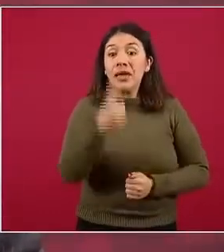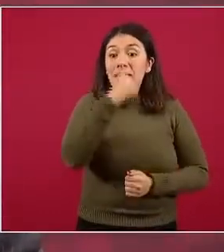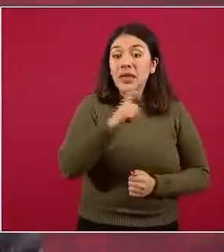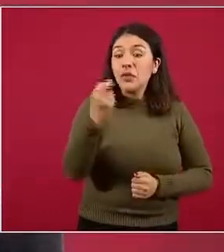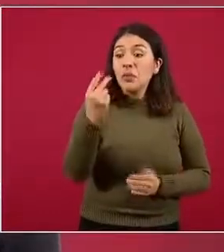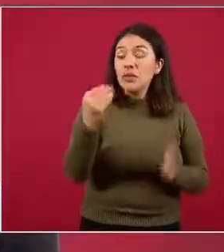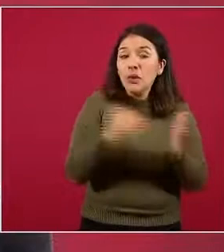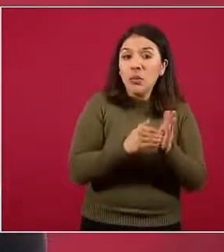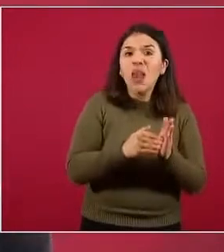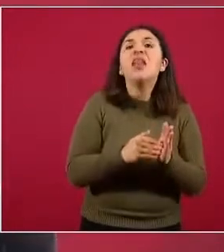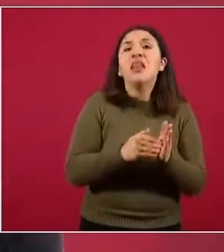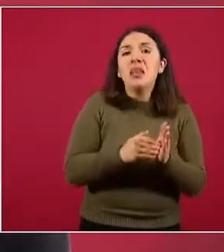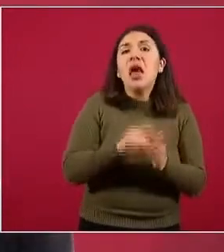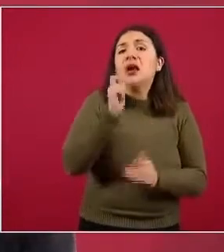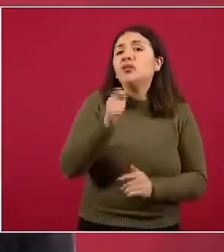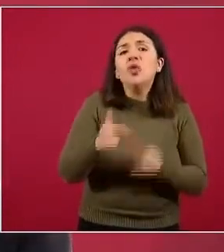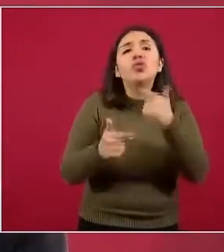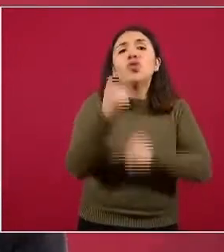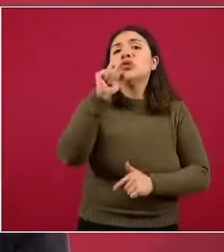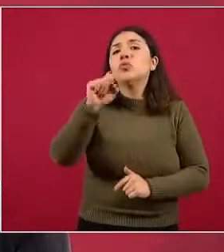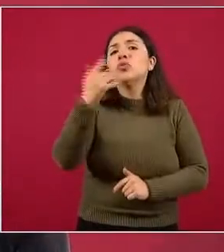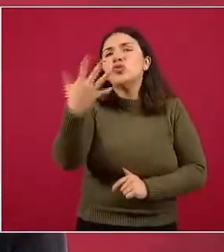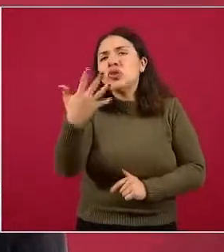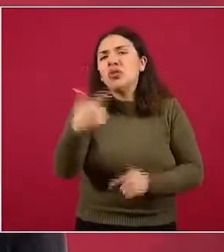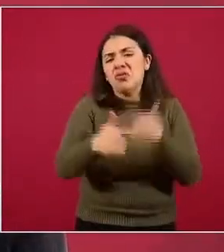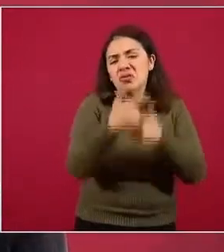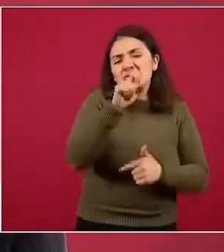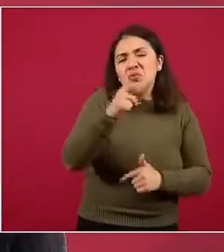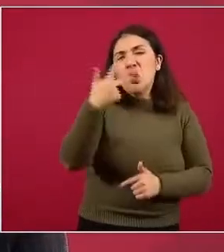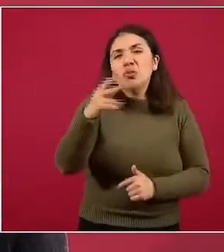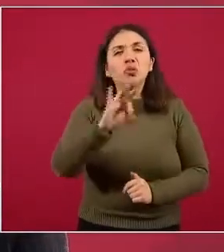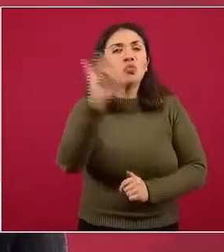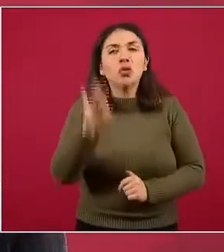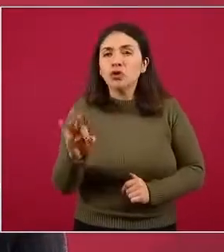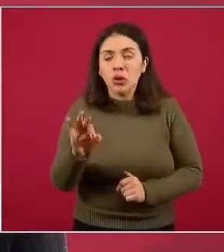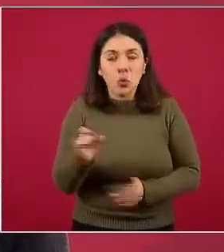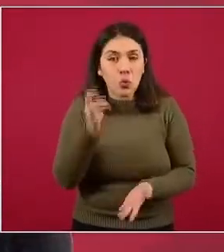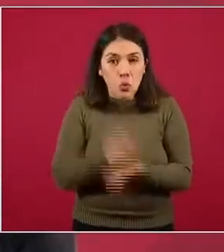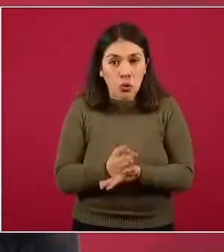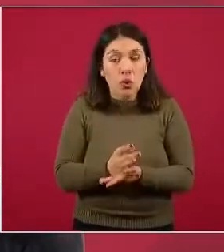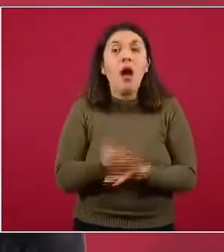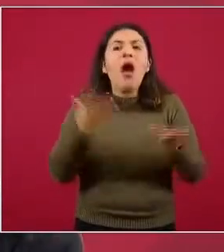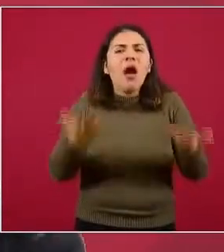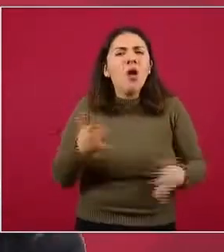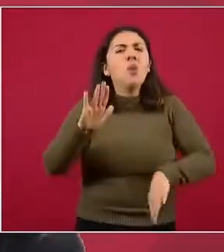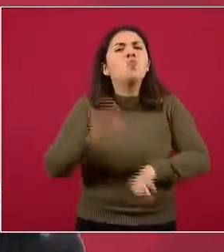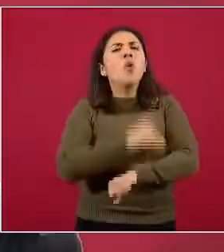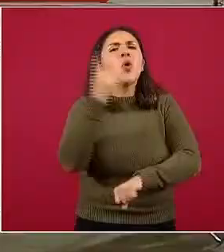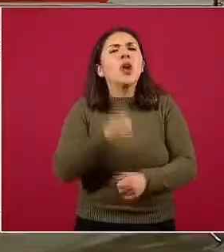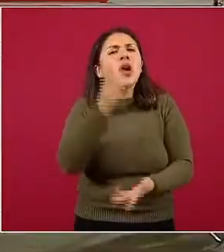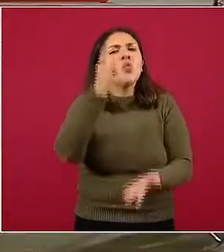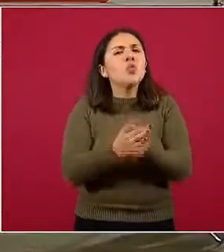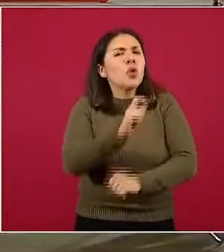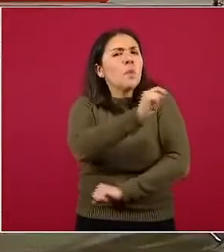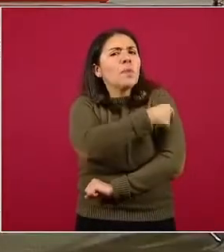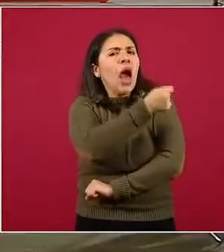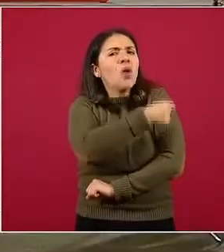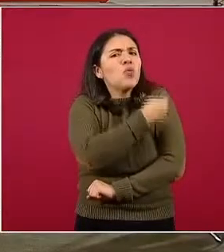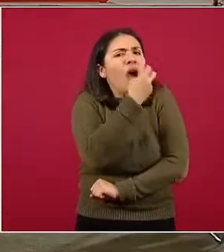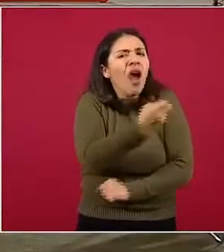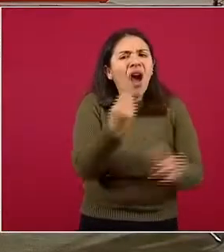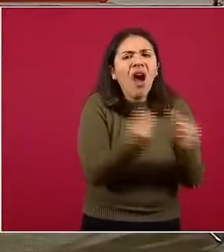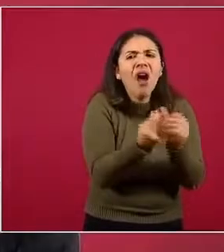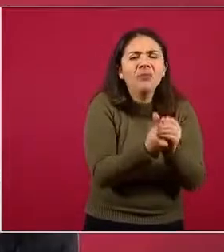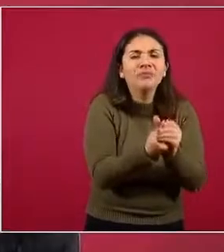es 125,000? 12.5 a 12.8%. Entonces, ¿por qué solo vacunan a esas? La respuesta